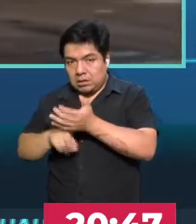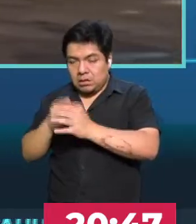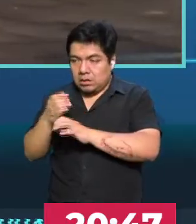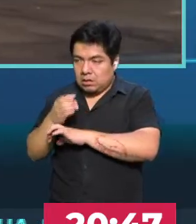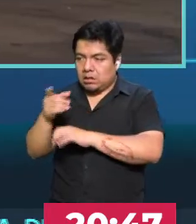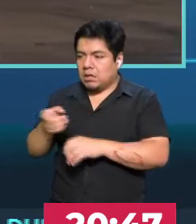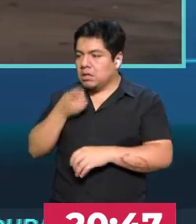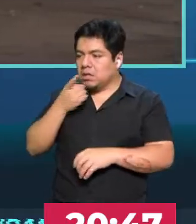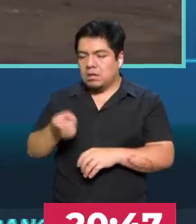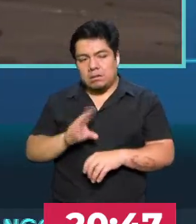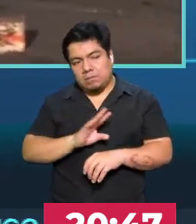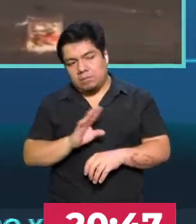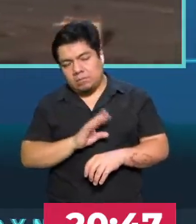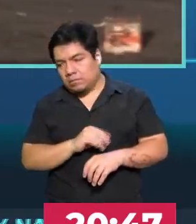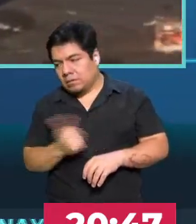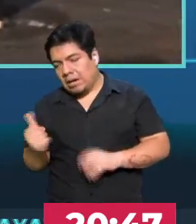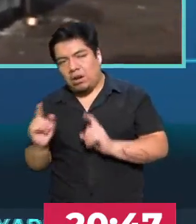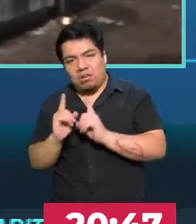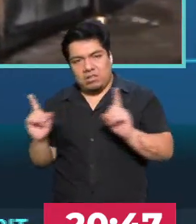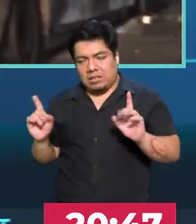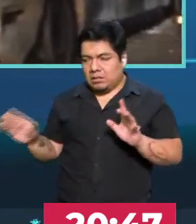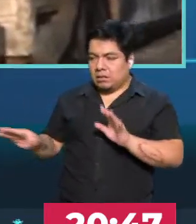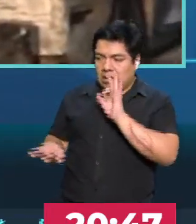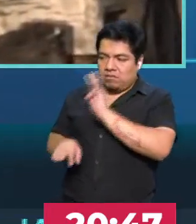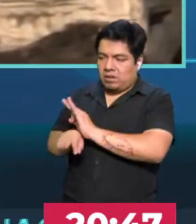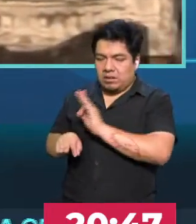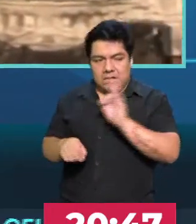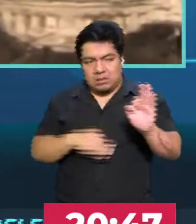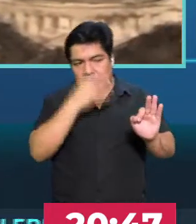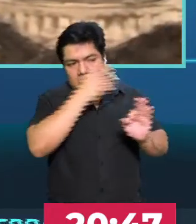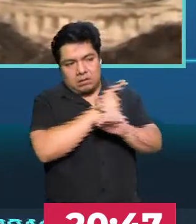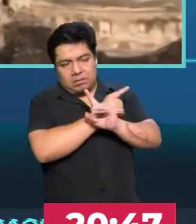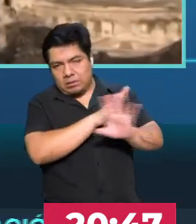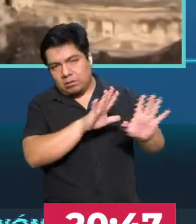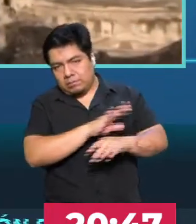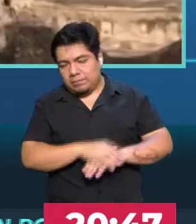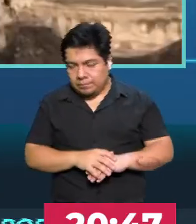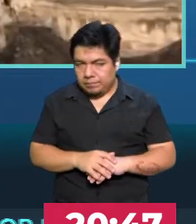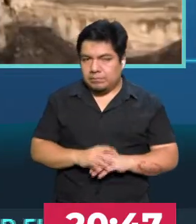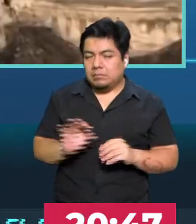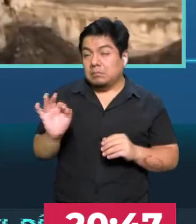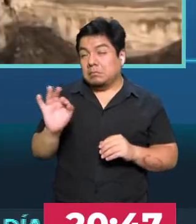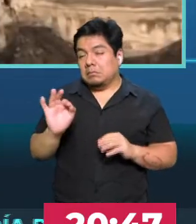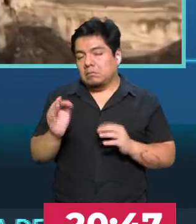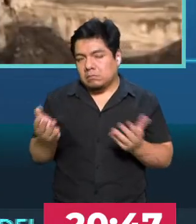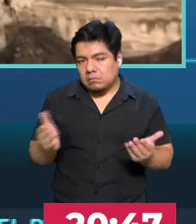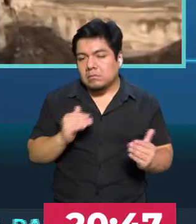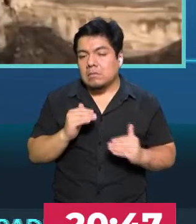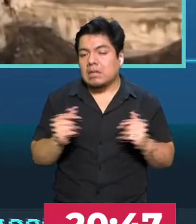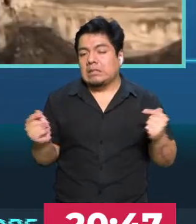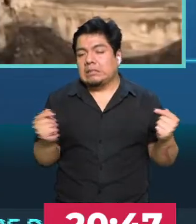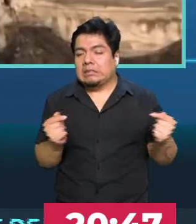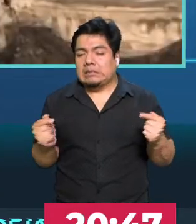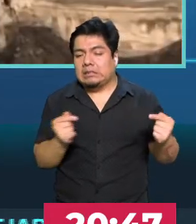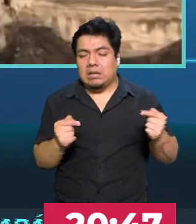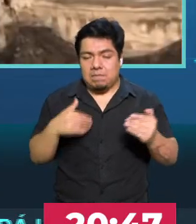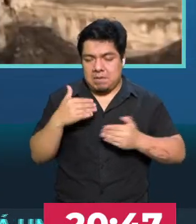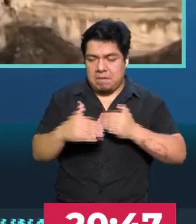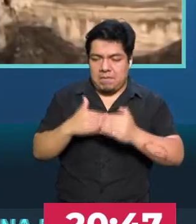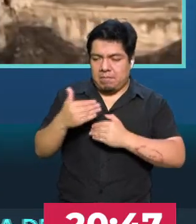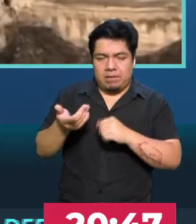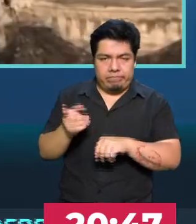salido a defender la postura opositora. Yo estimo que de seguir esta controversia en los próximos días,